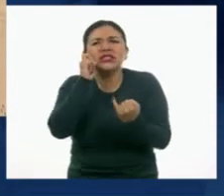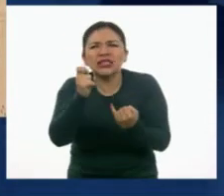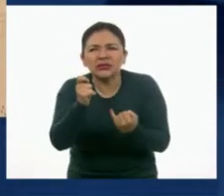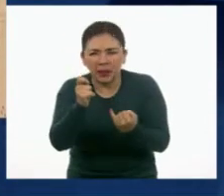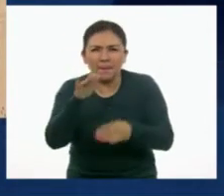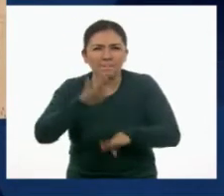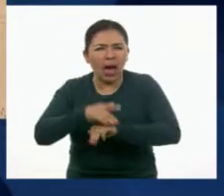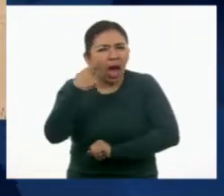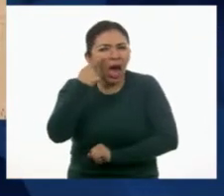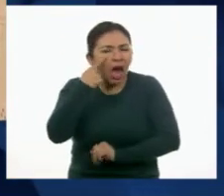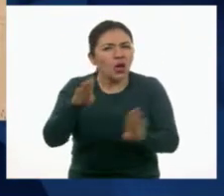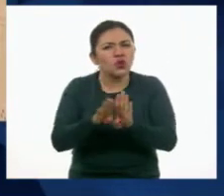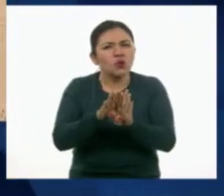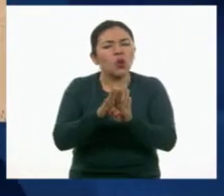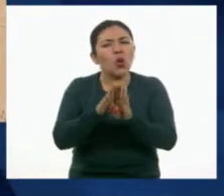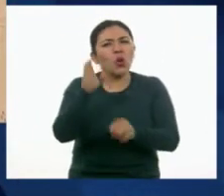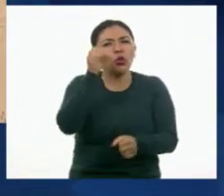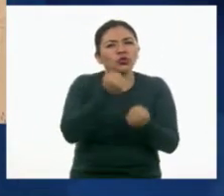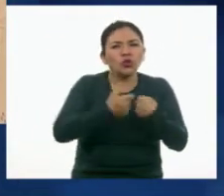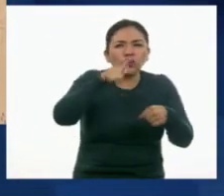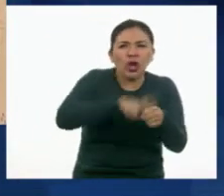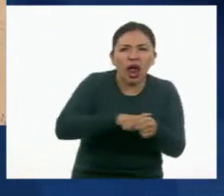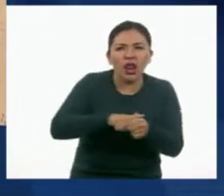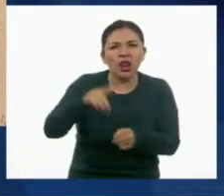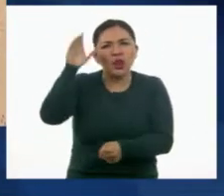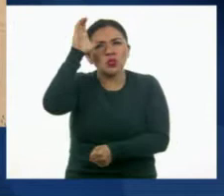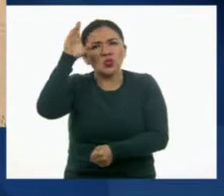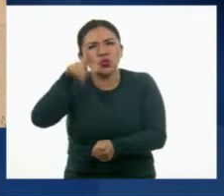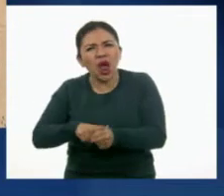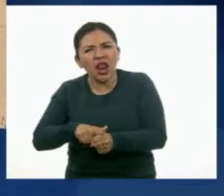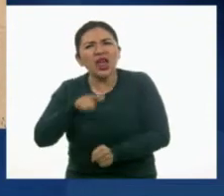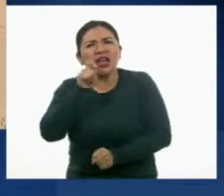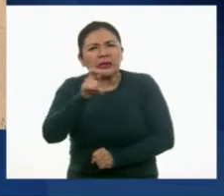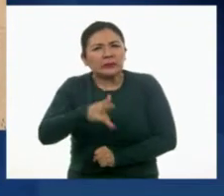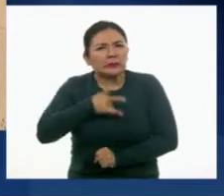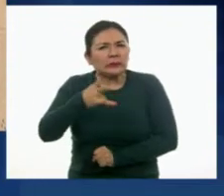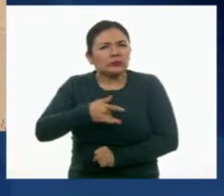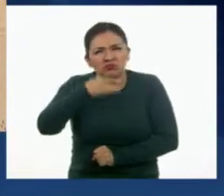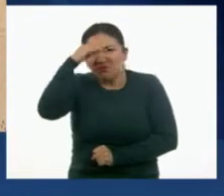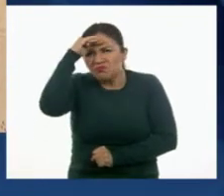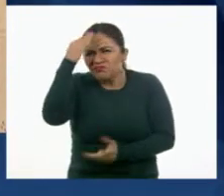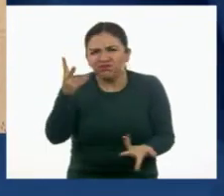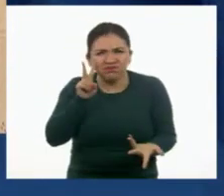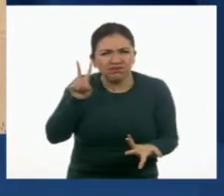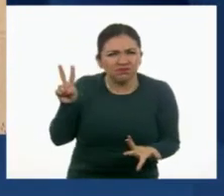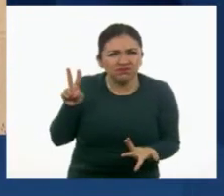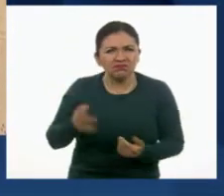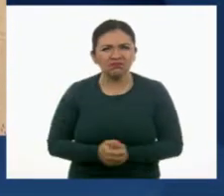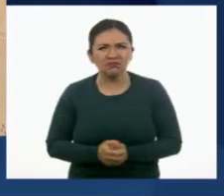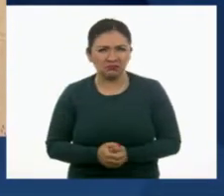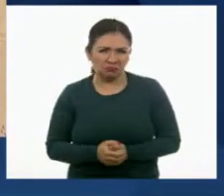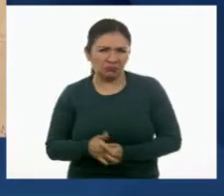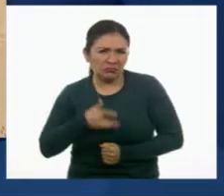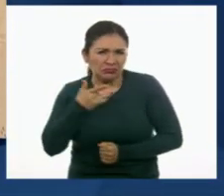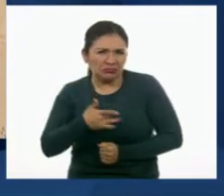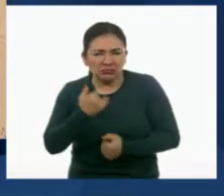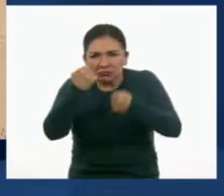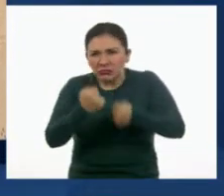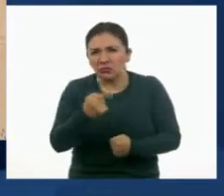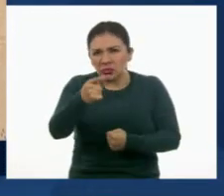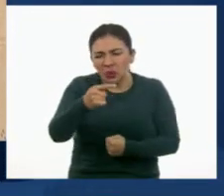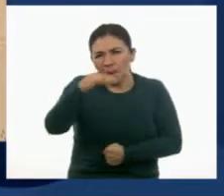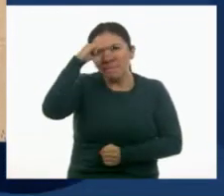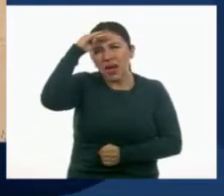aspecto social, aspecto cultural. Ok. En casa también. Tú seguramente ya tienes